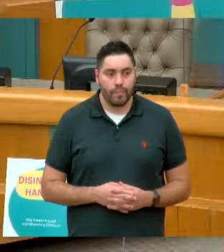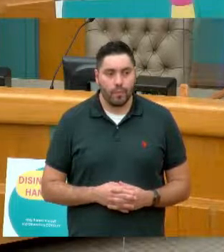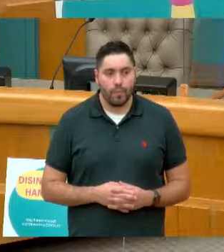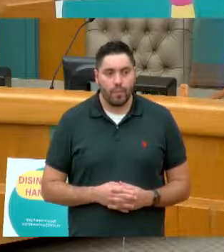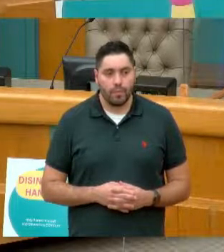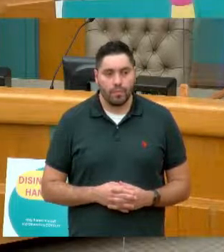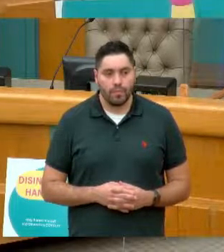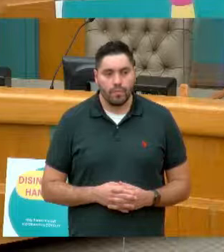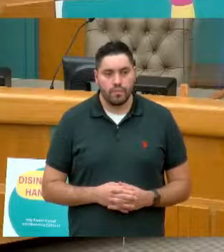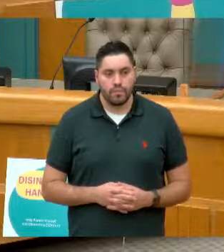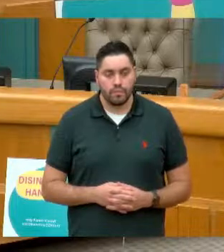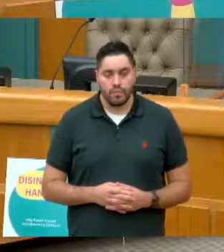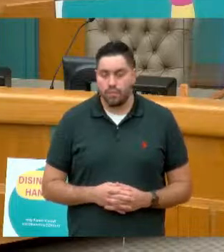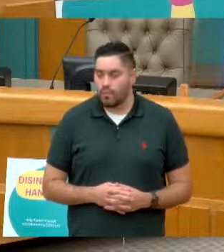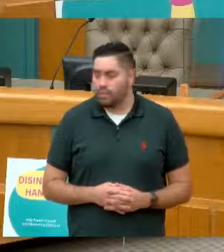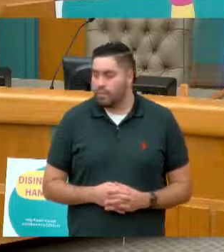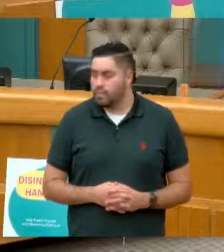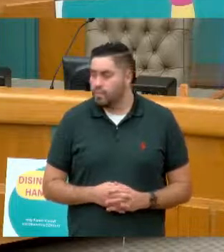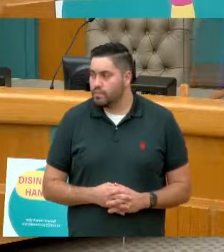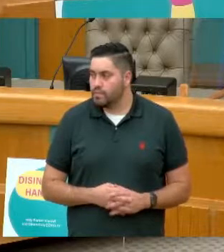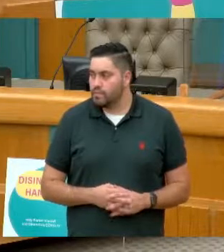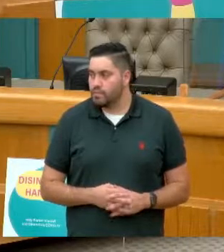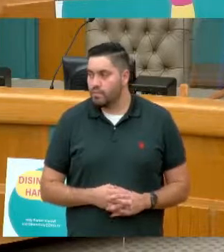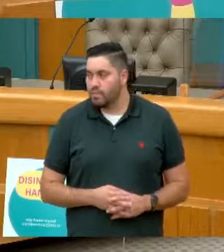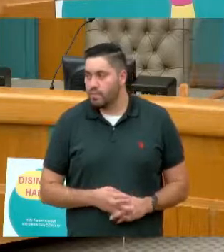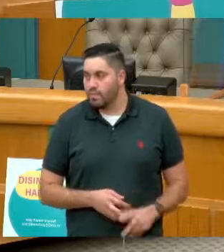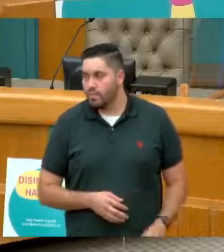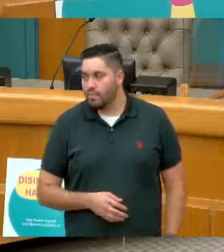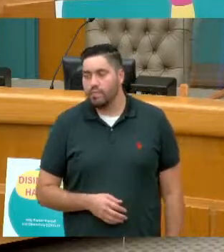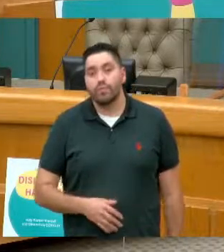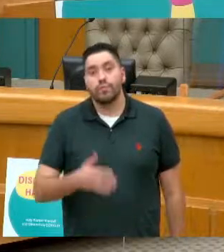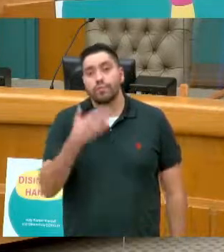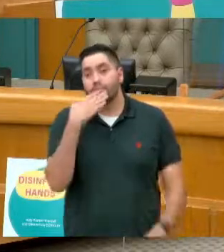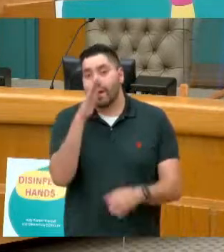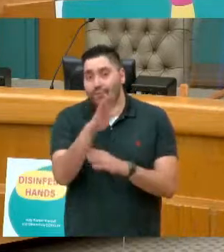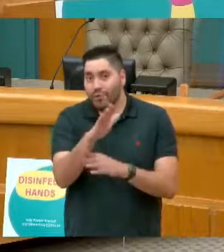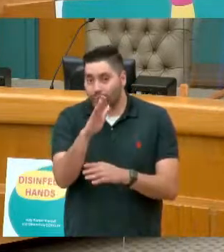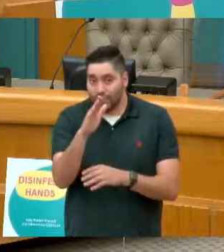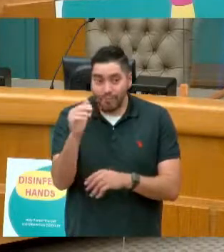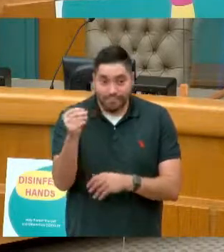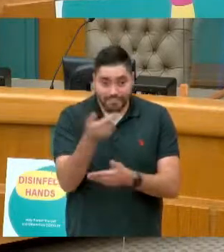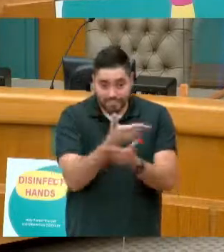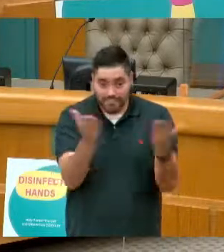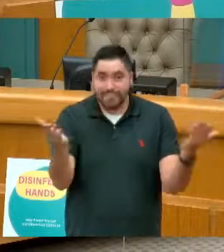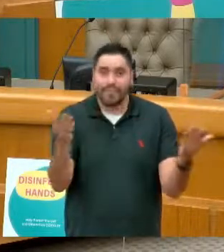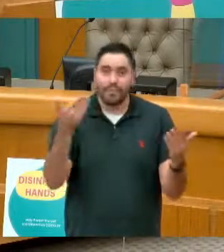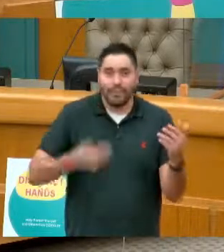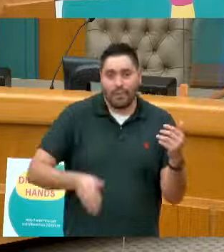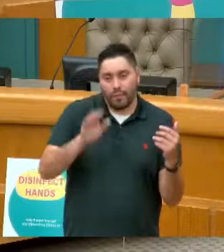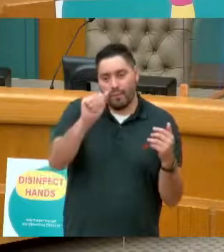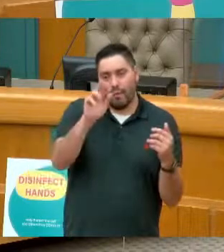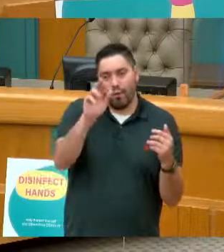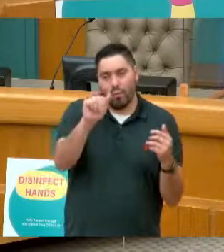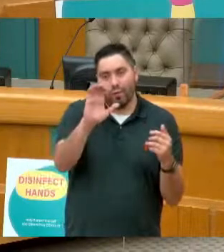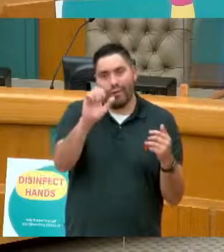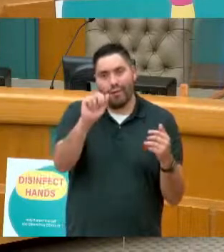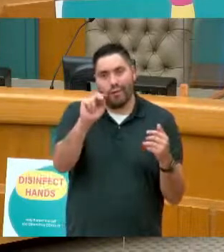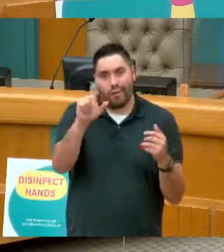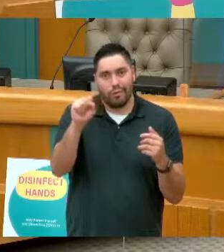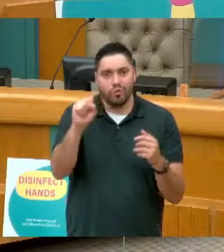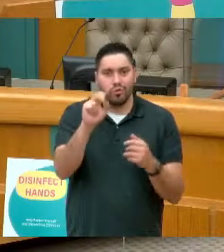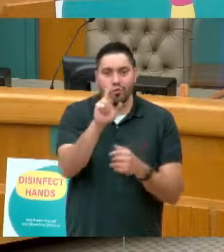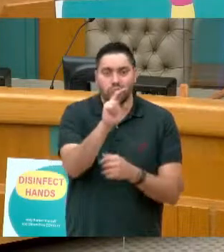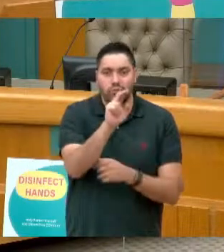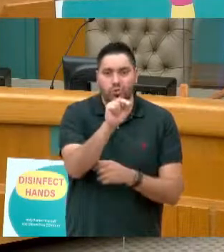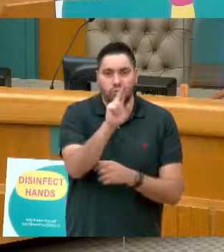es pedir dulces de manera tradicional de puerta en puerta, pedir o entregar dulces desde la cajuela de un auto o asistir a fiestas